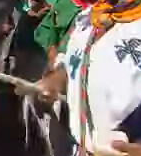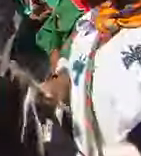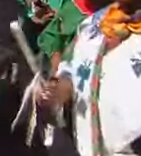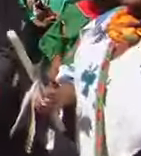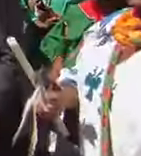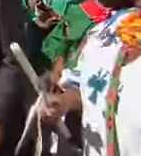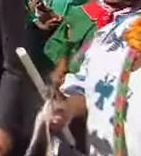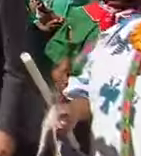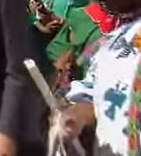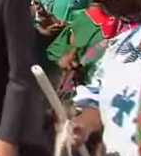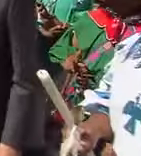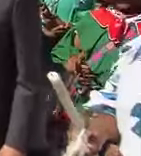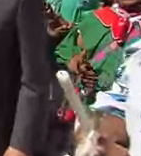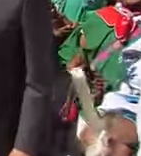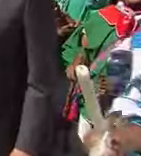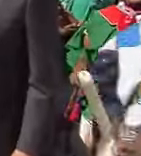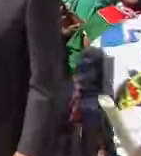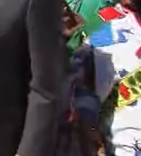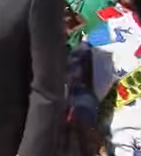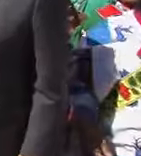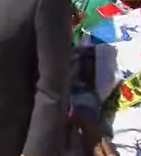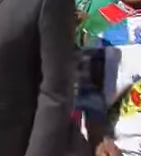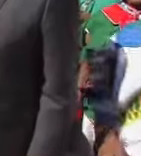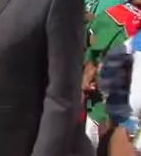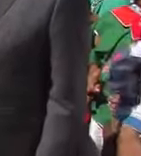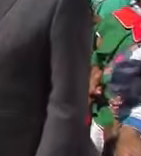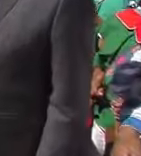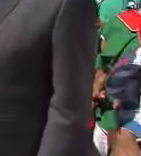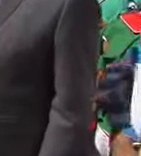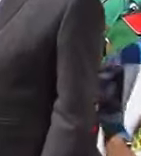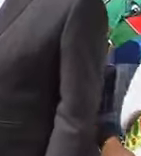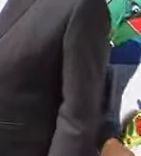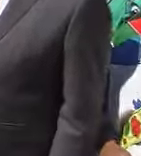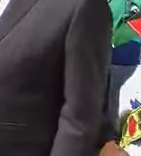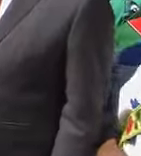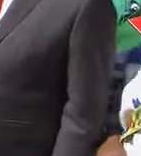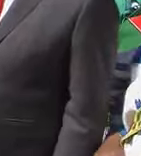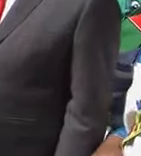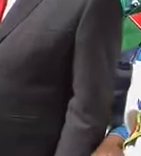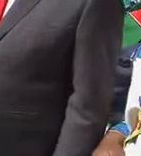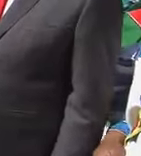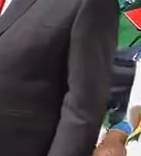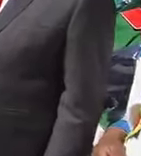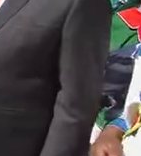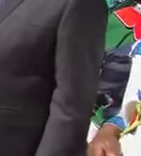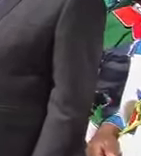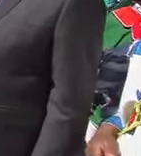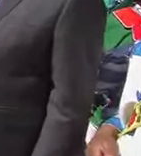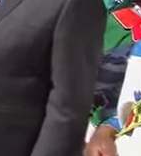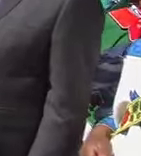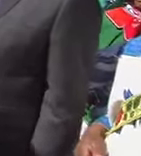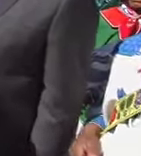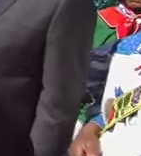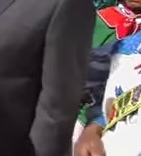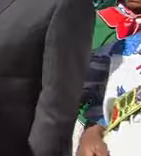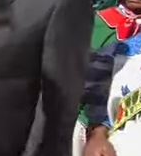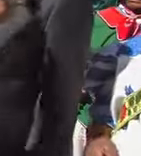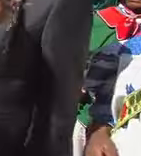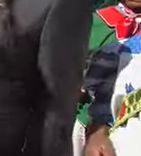apagar la velita. Y esta vela, y lo pueden quedar ustedes, si